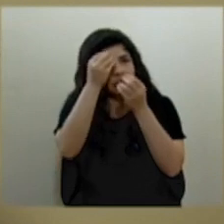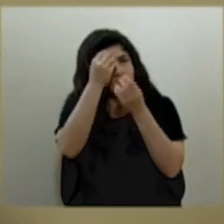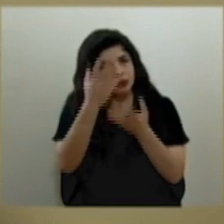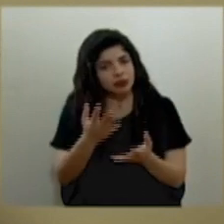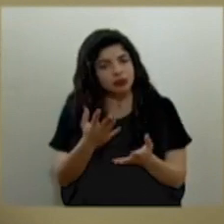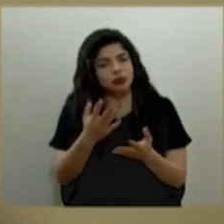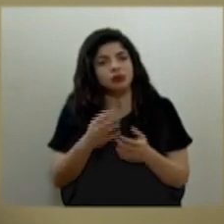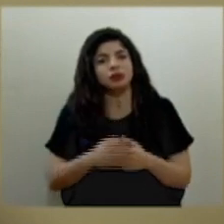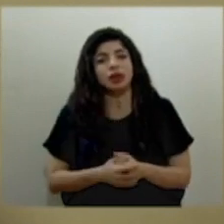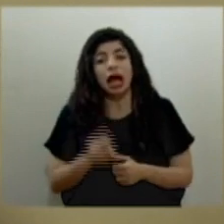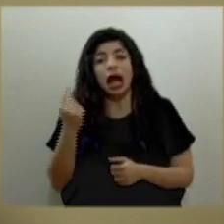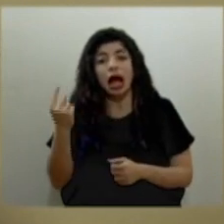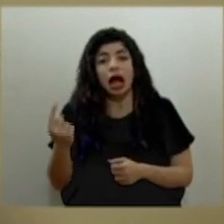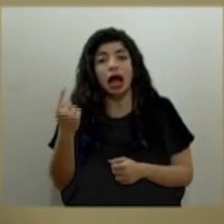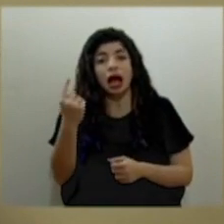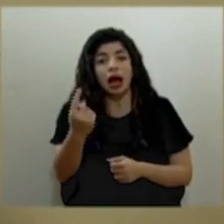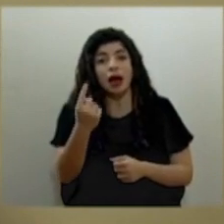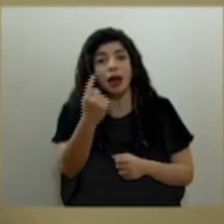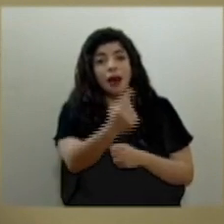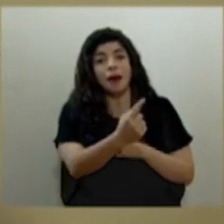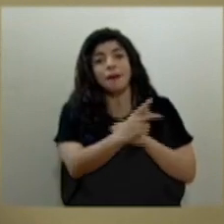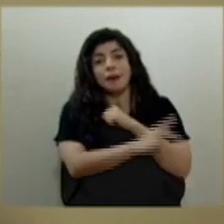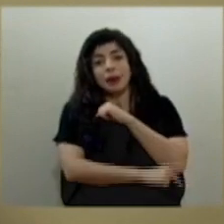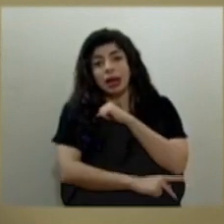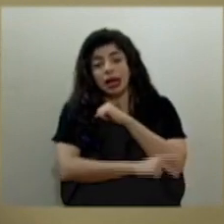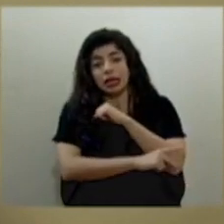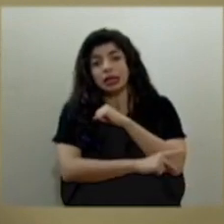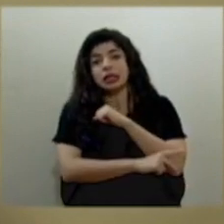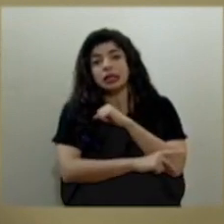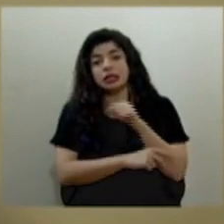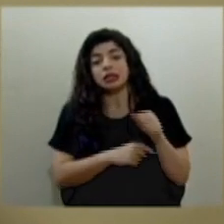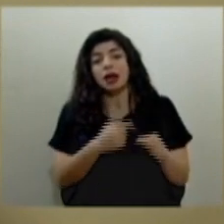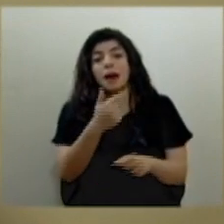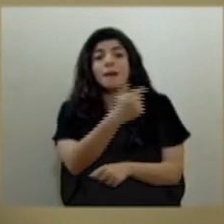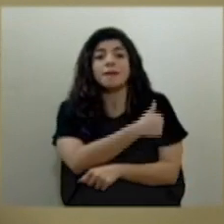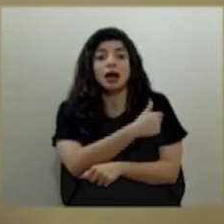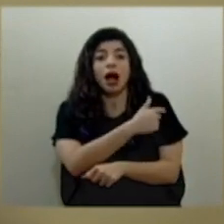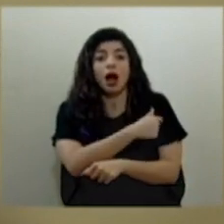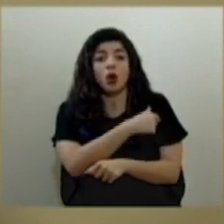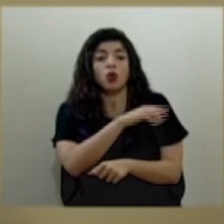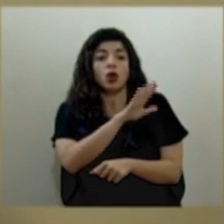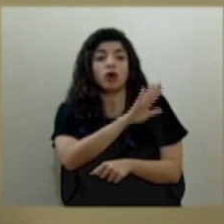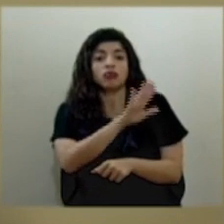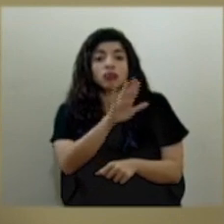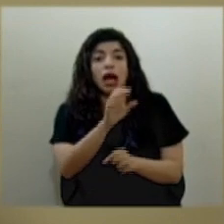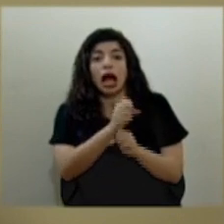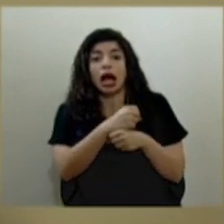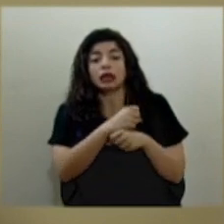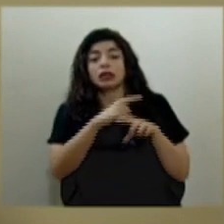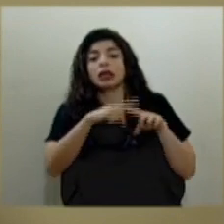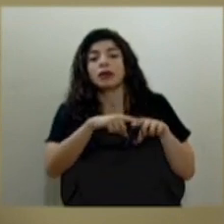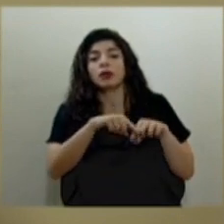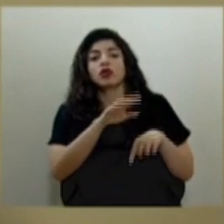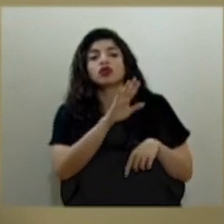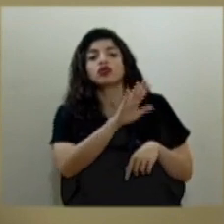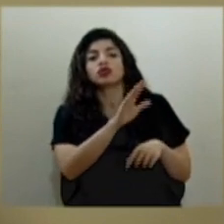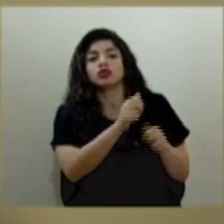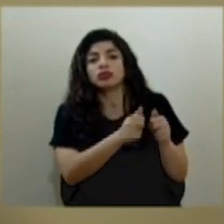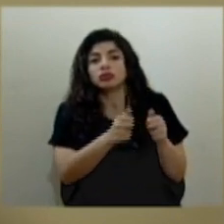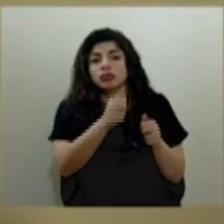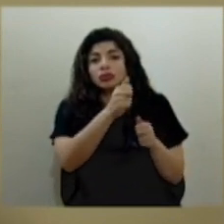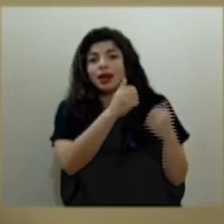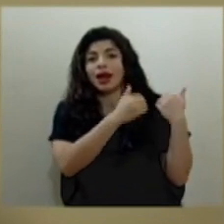que cada país va a aplicar las vacunas de acuerdo con los criterios de sus entes